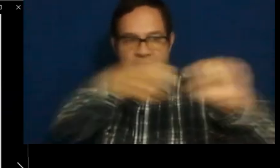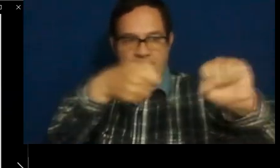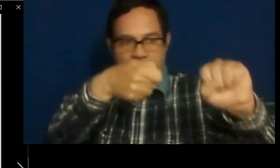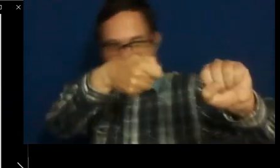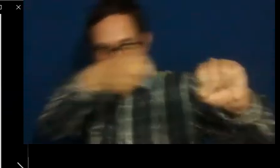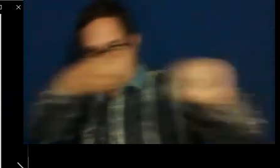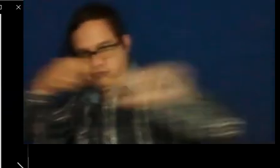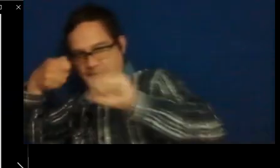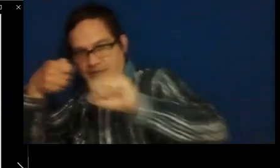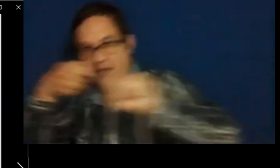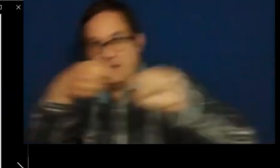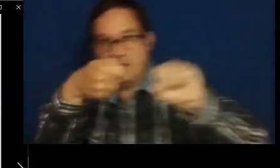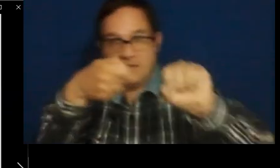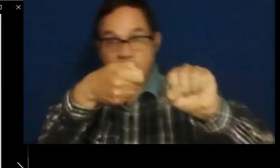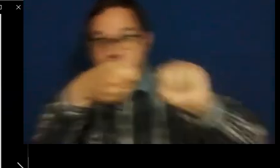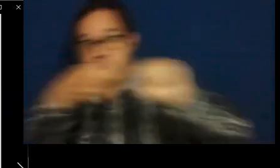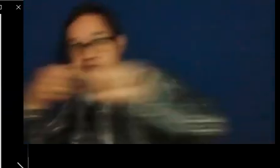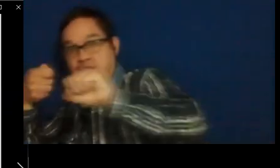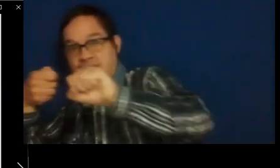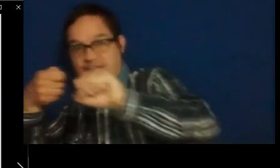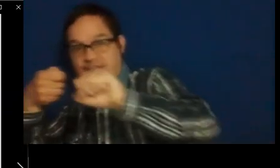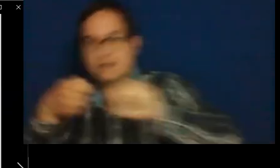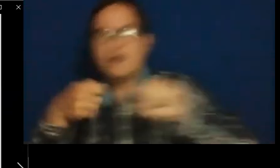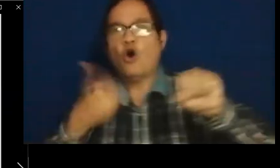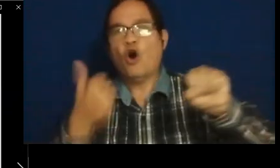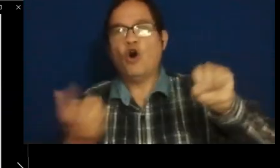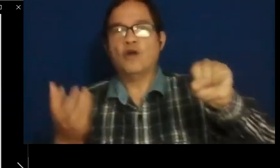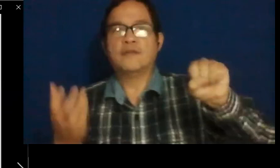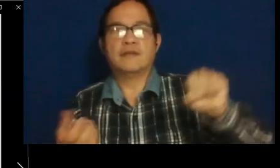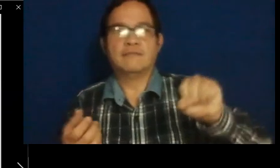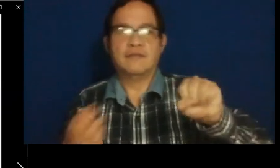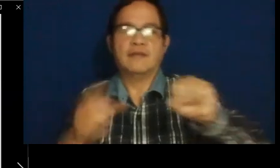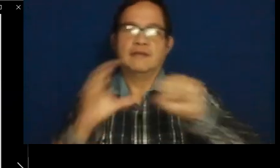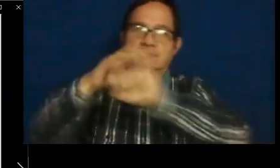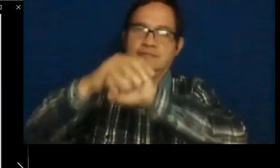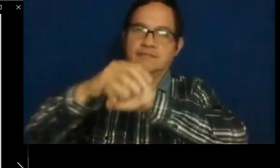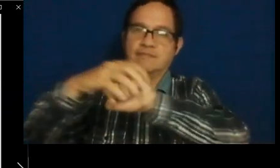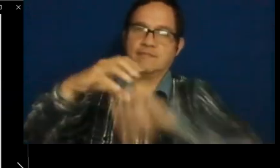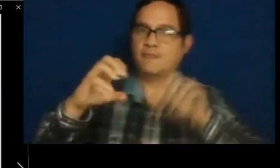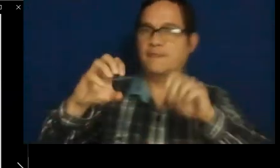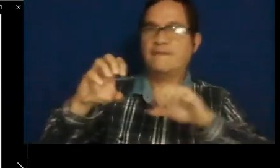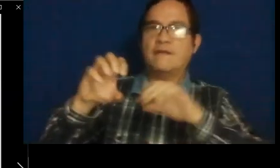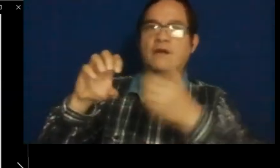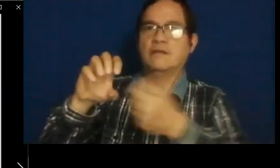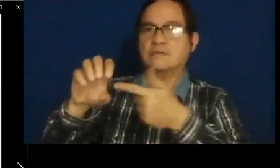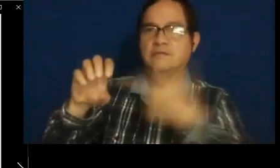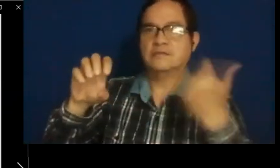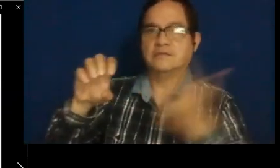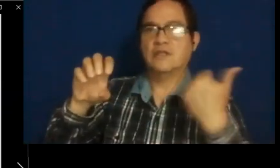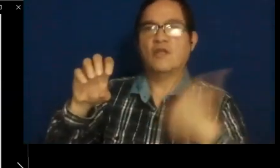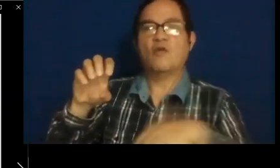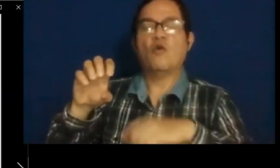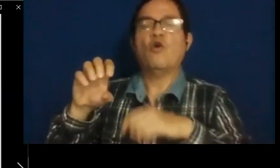derecha. Vamos a tener esta otra fuerza que se opone a la primera, ¿listo? Y esta la vamos a denominar fuerza